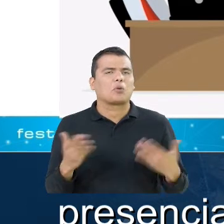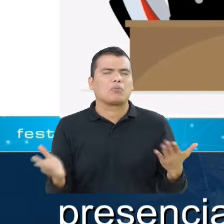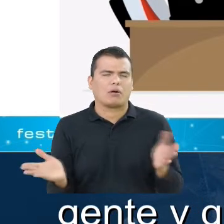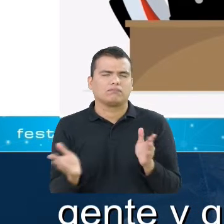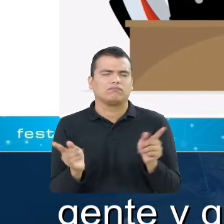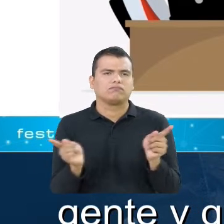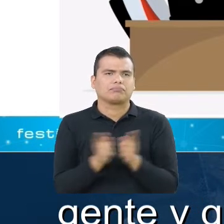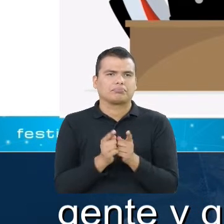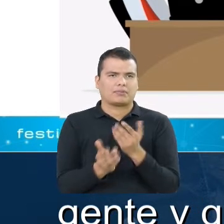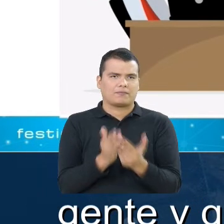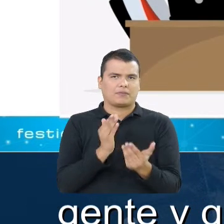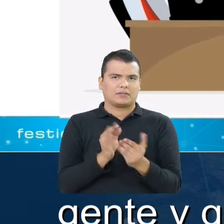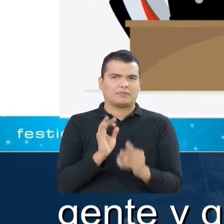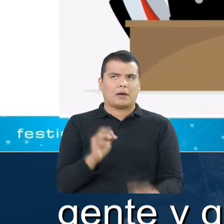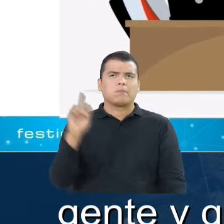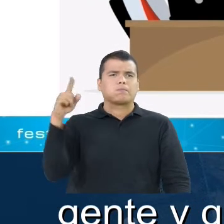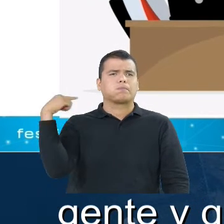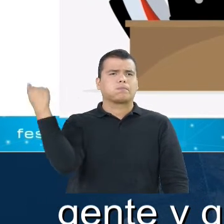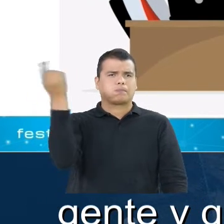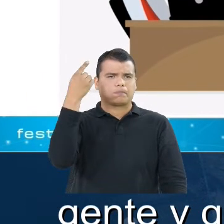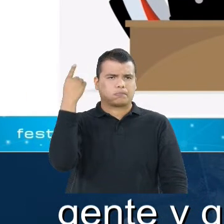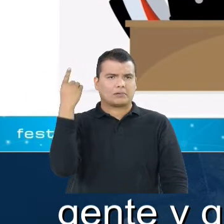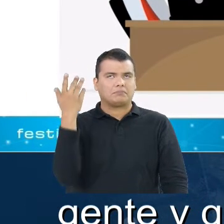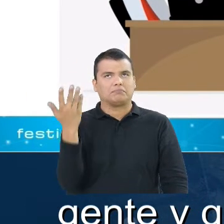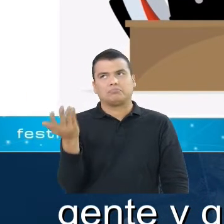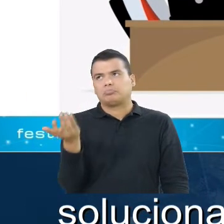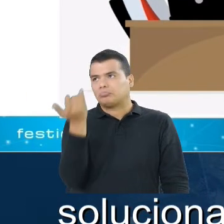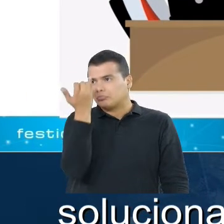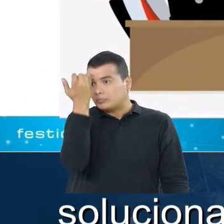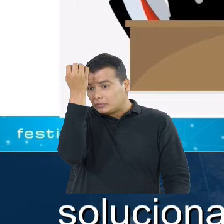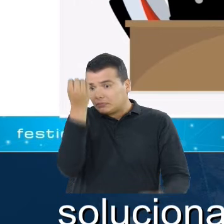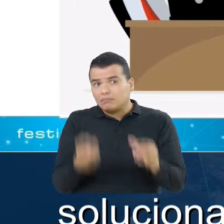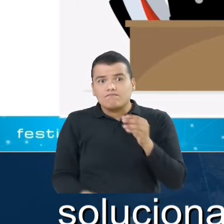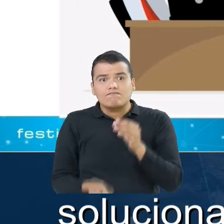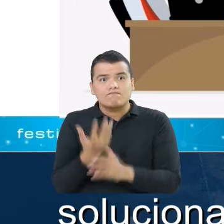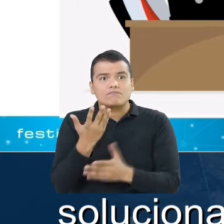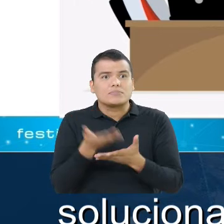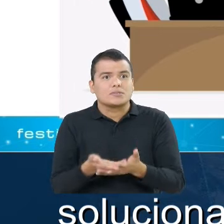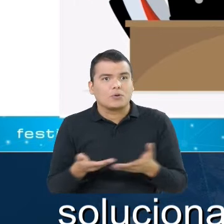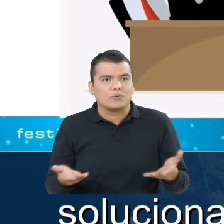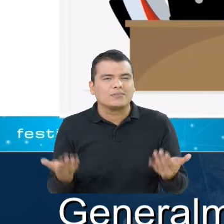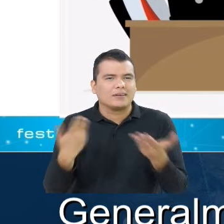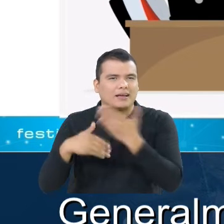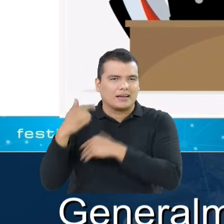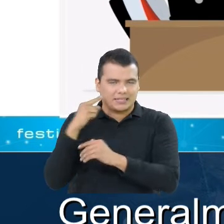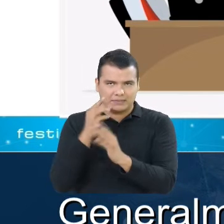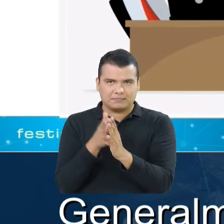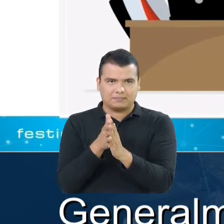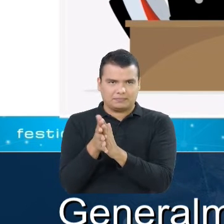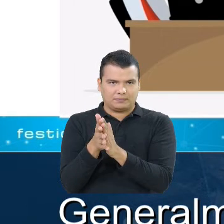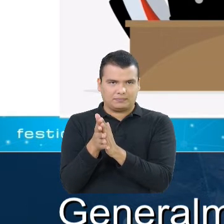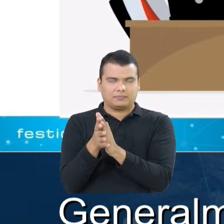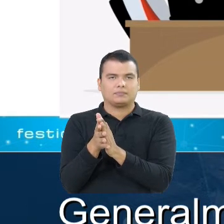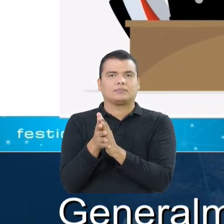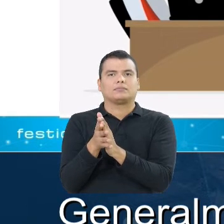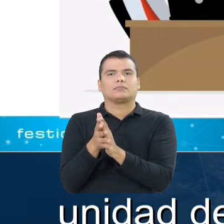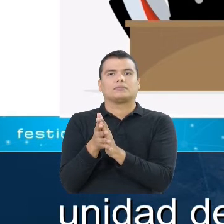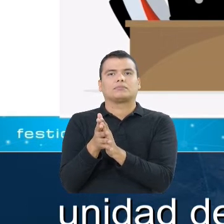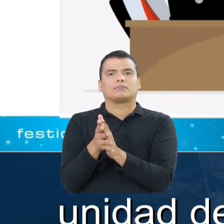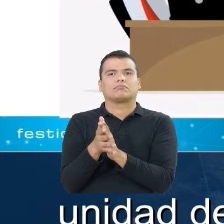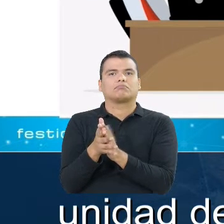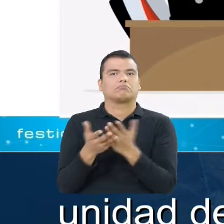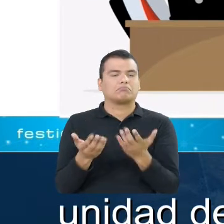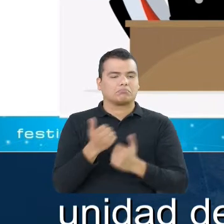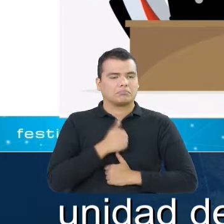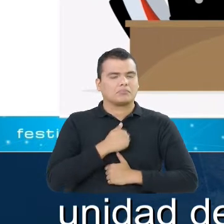fácil. Generalmente, cuando nosotros tenemos una idea de negocio o un producto, como les conté en la primera sección, viene de nuestras